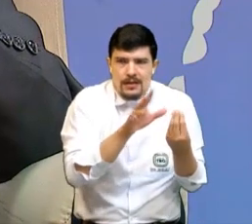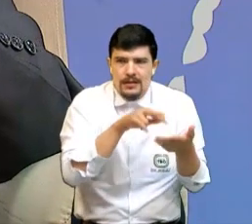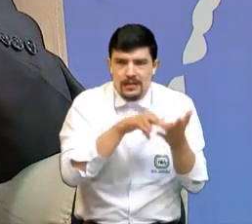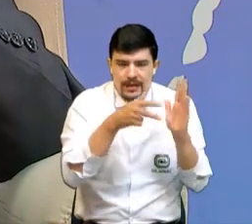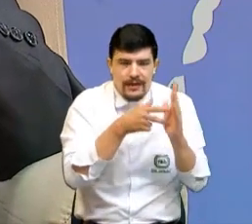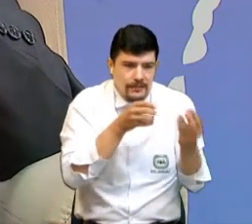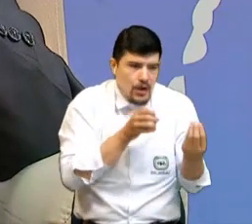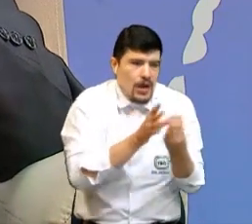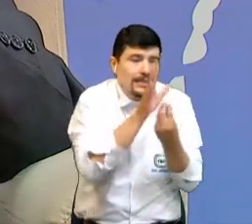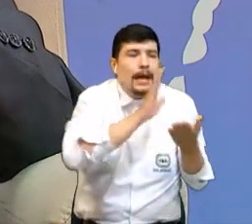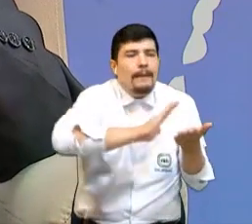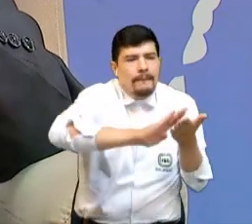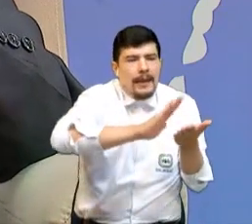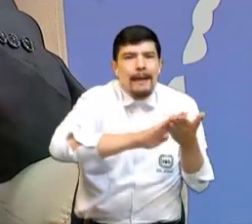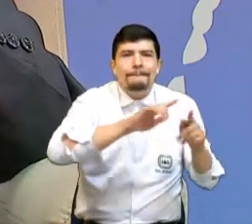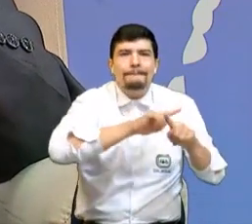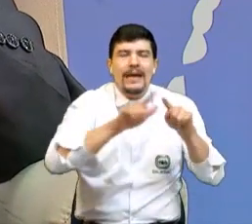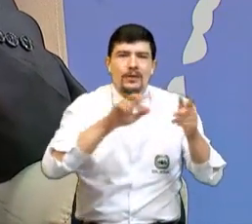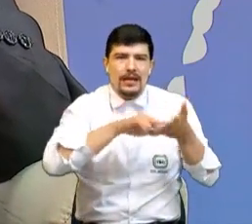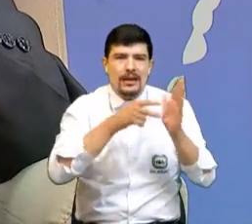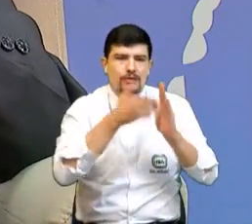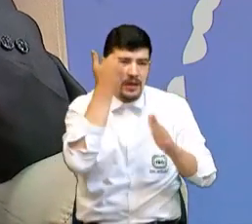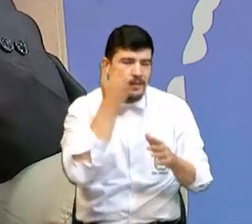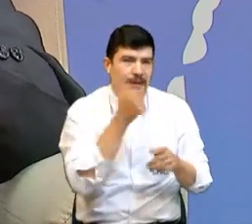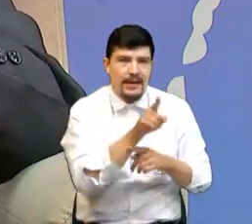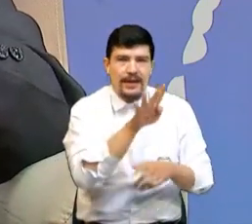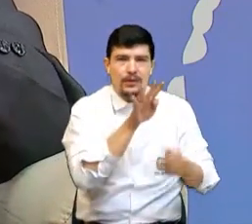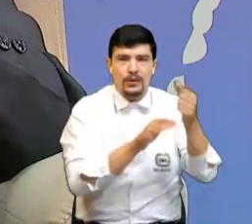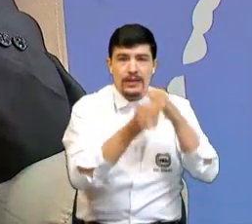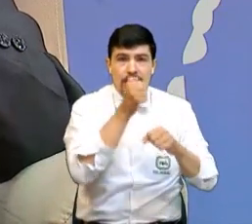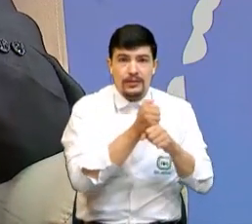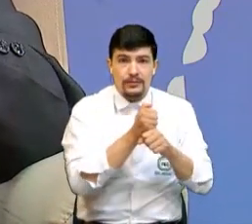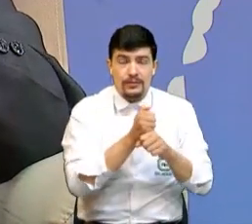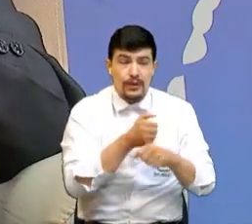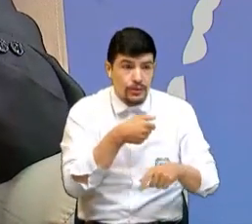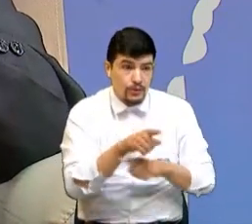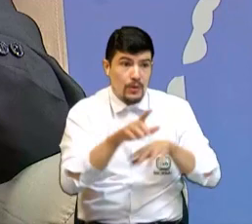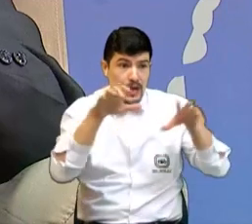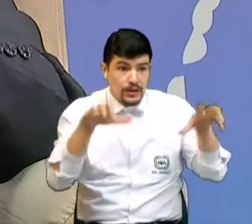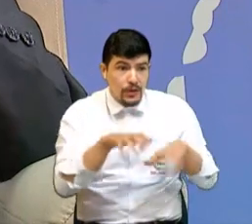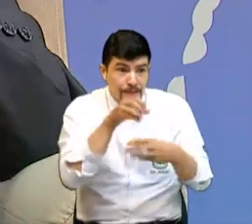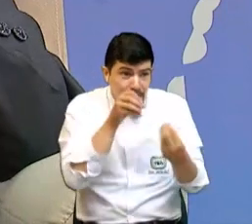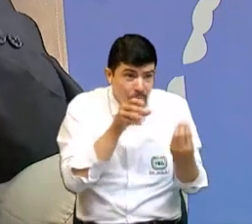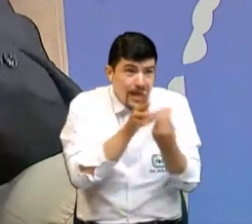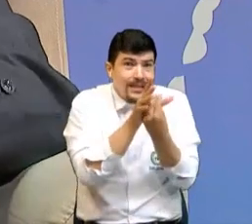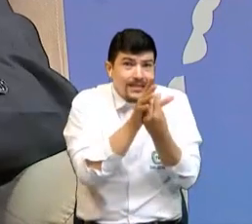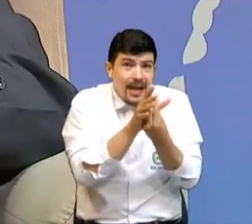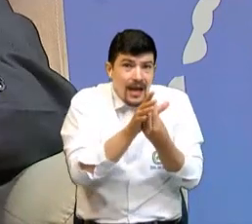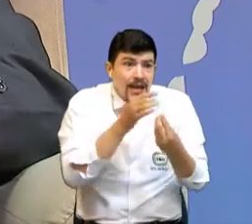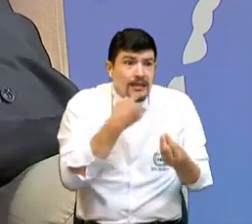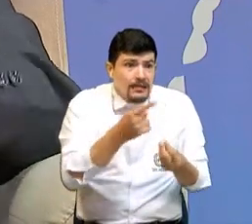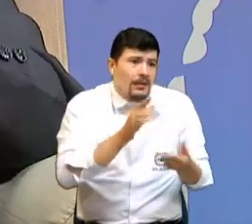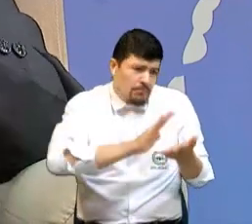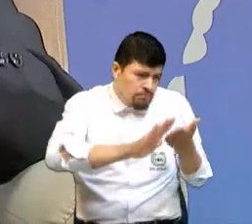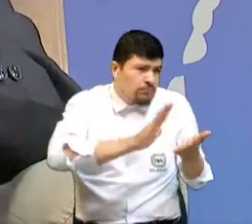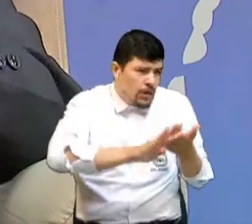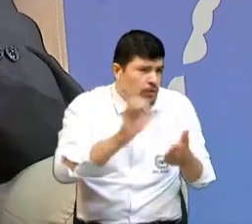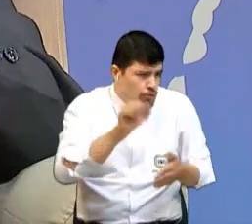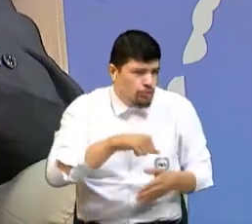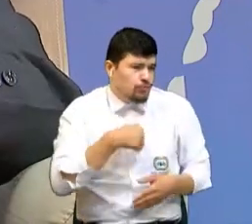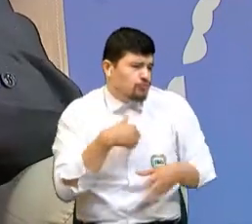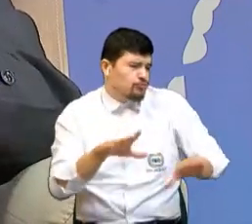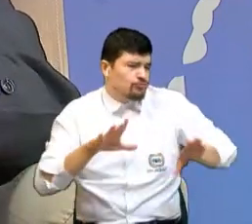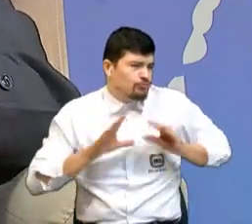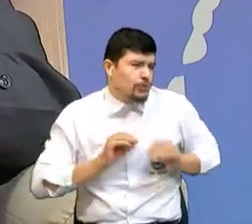carnal consentido con respecto a los menores de 14 años. Uh-huh. Si el acceso carnal así sea consentido por el menor